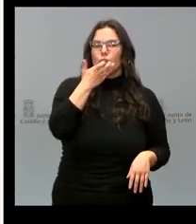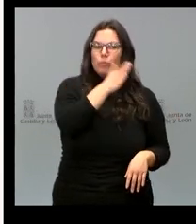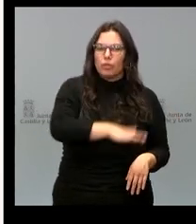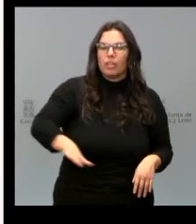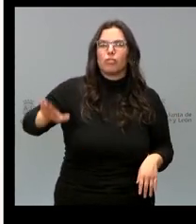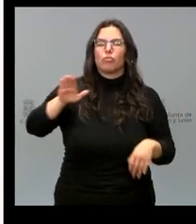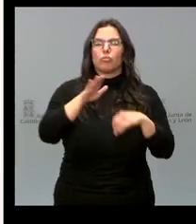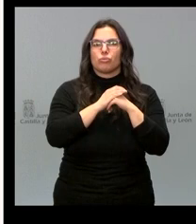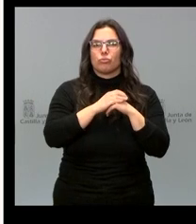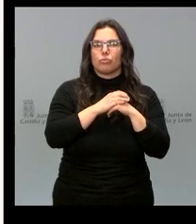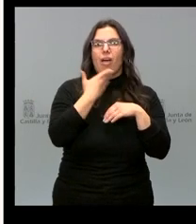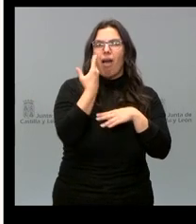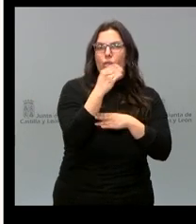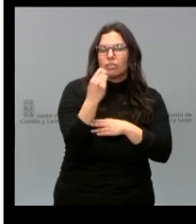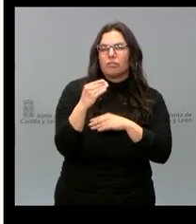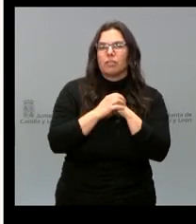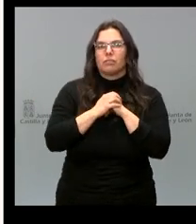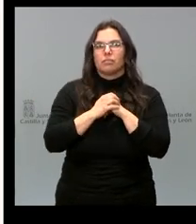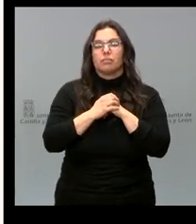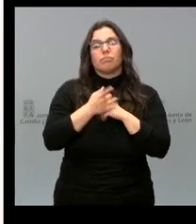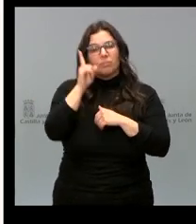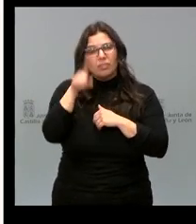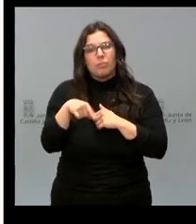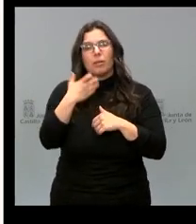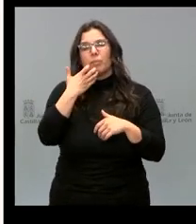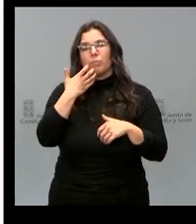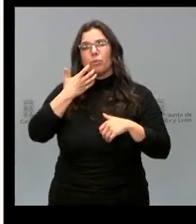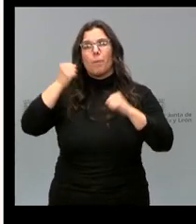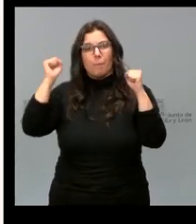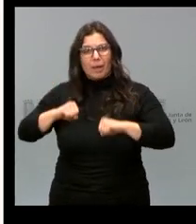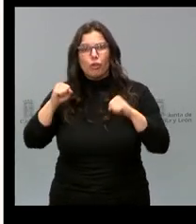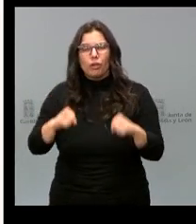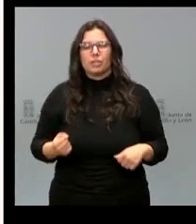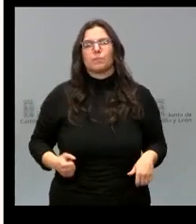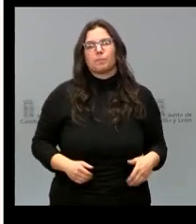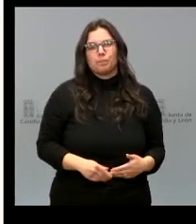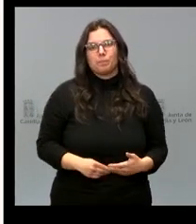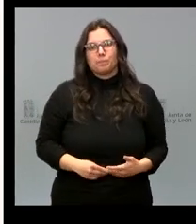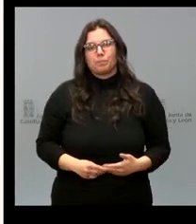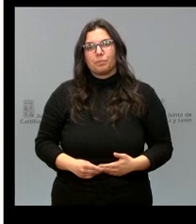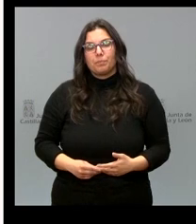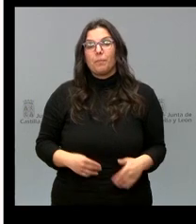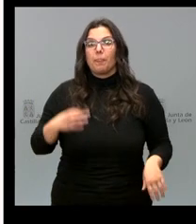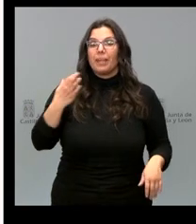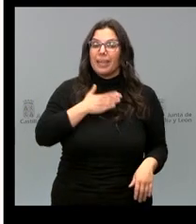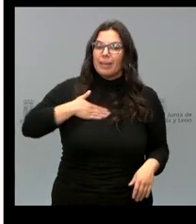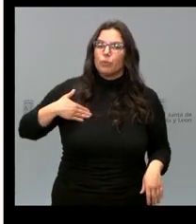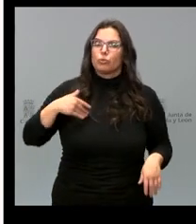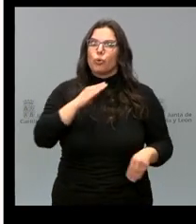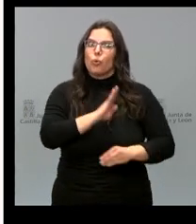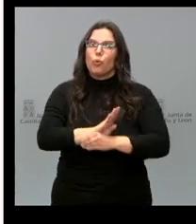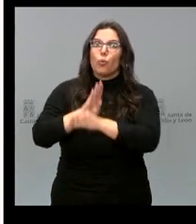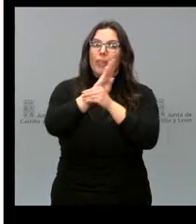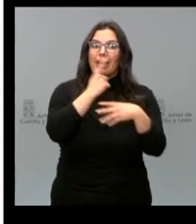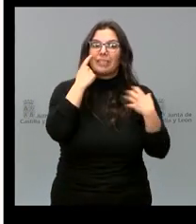estoy hablando de los adolescentes, estoy hablando también de las personas mayores. Queremos cuidar mejor todavía su